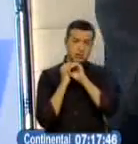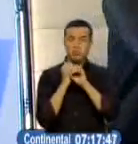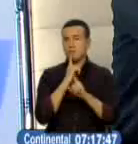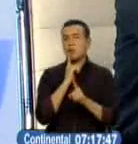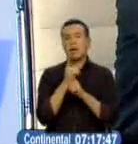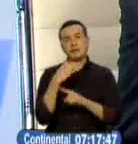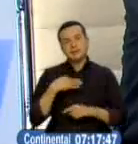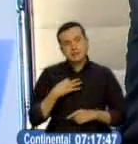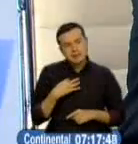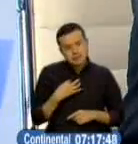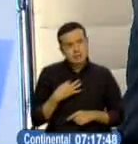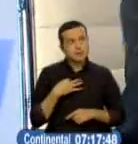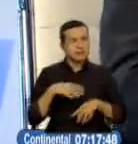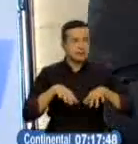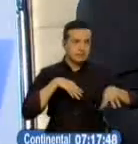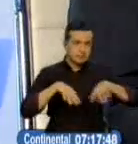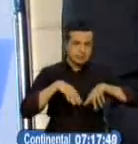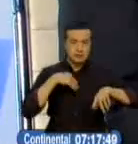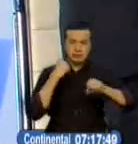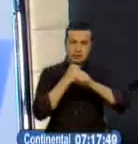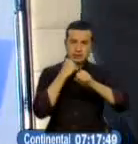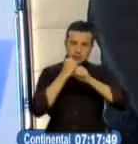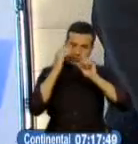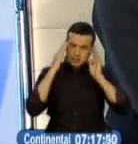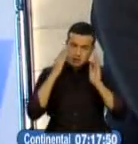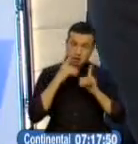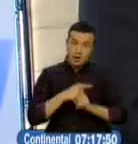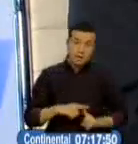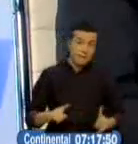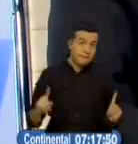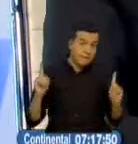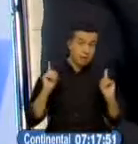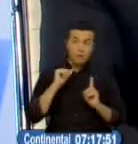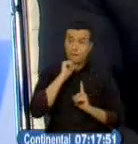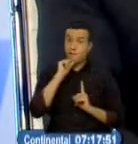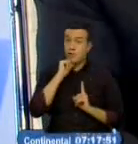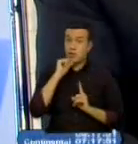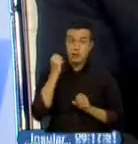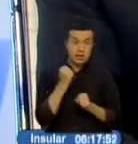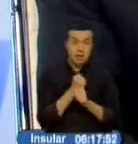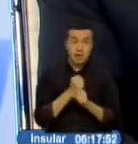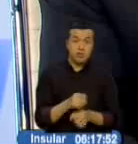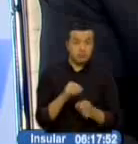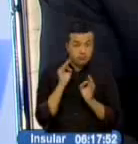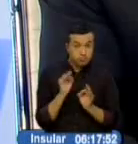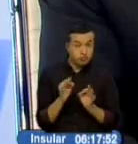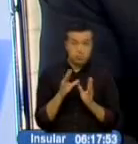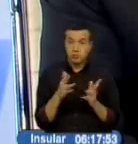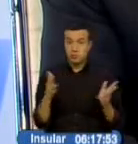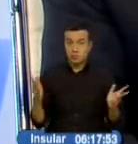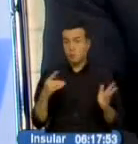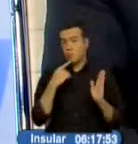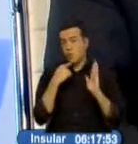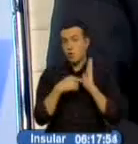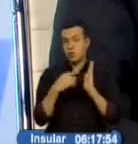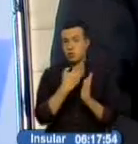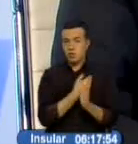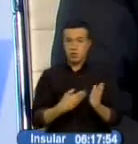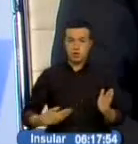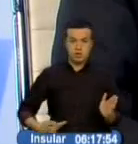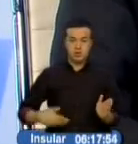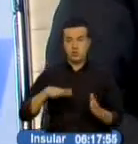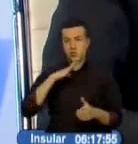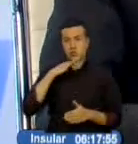intención, existen acciones de trabajar en eso, pero no ha sido un trabajo efectivo, a tal punto que tanto el